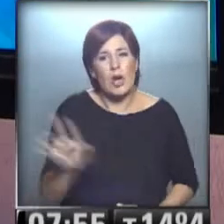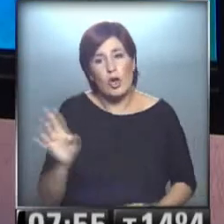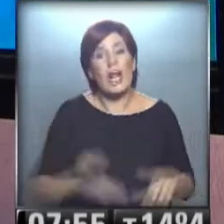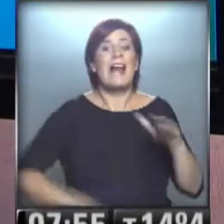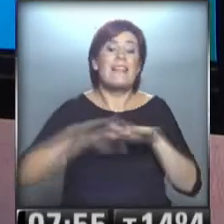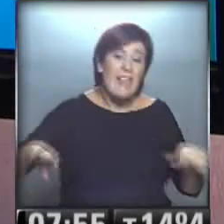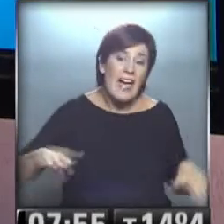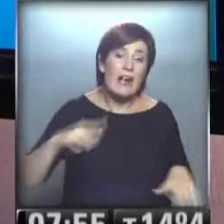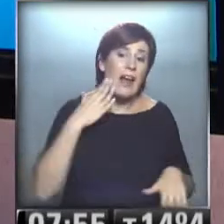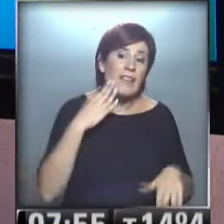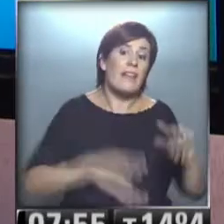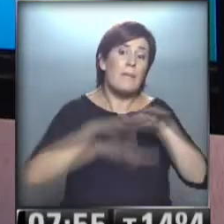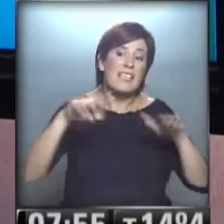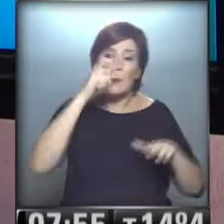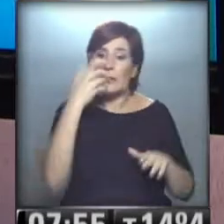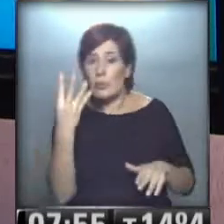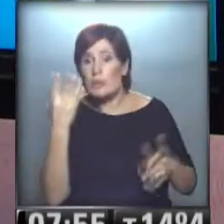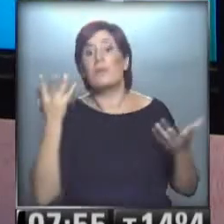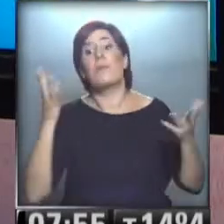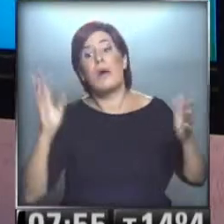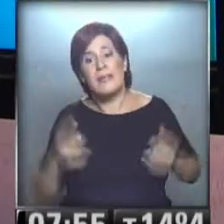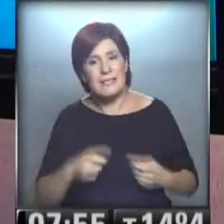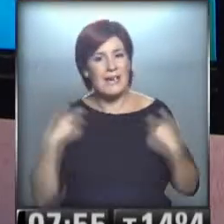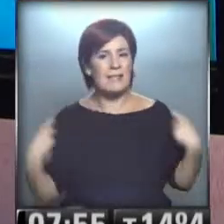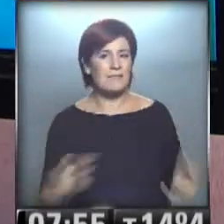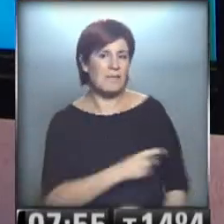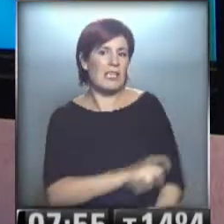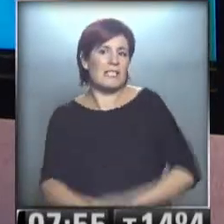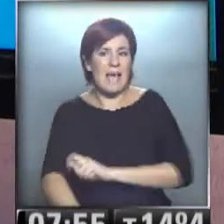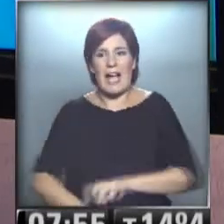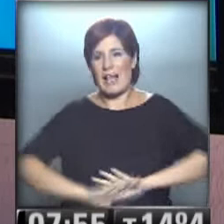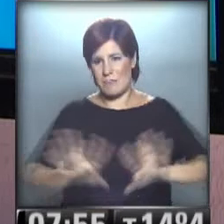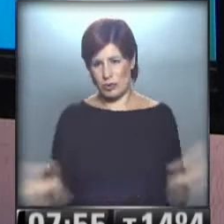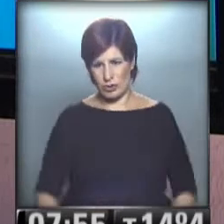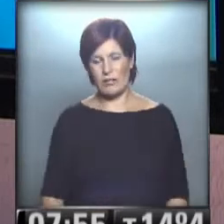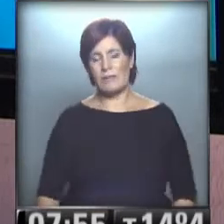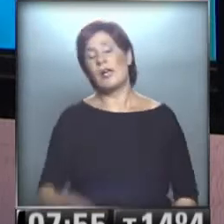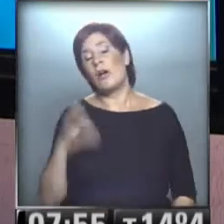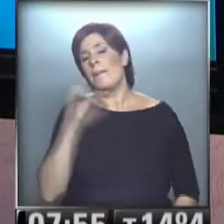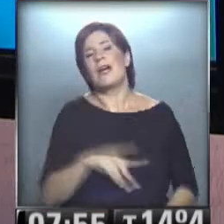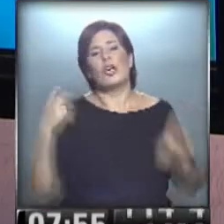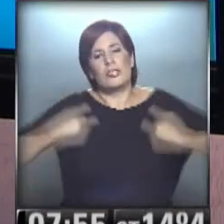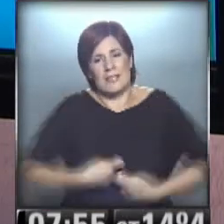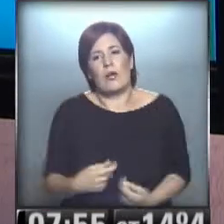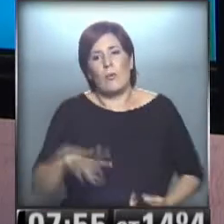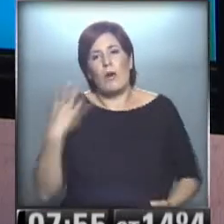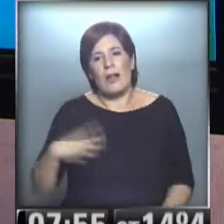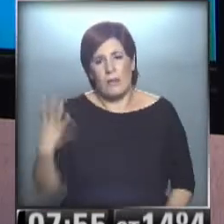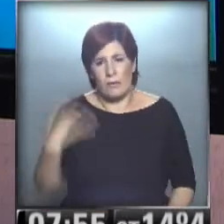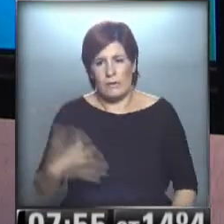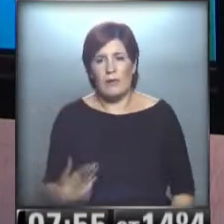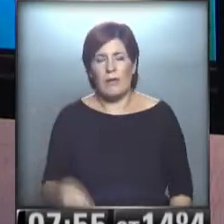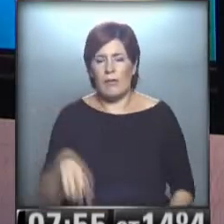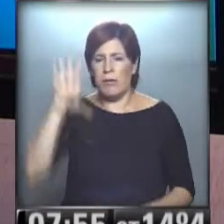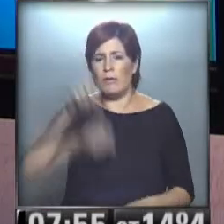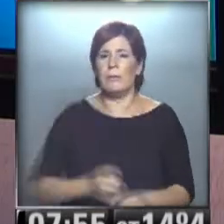con la máxima 24, 25, por ahí lo sacamos para volver a casa, pero más vale vamos a llevarlo. Lo que no llevamos hoy seguro es el